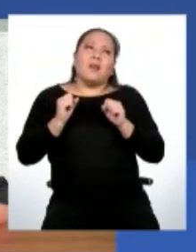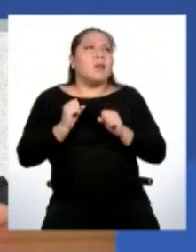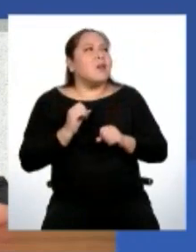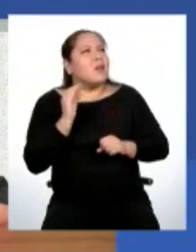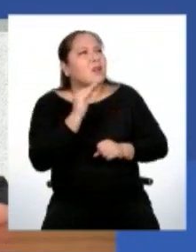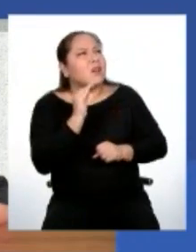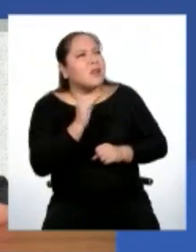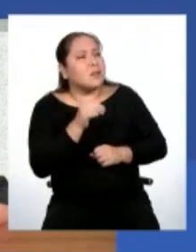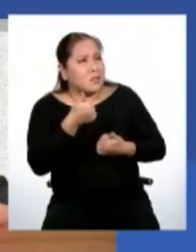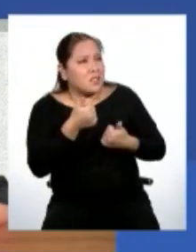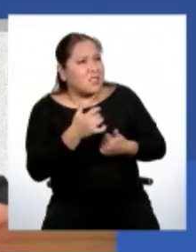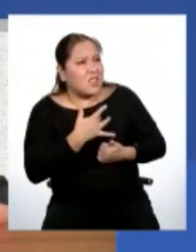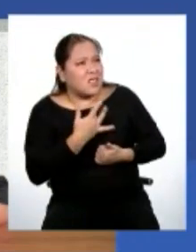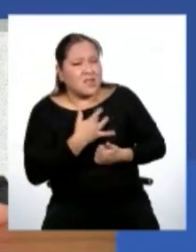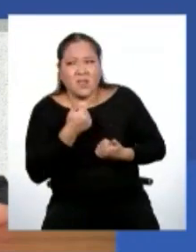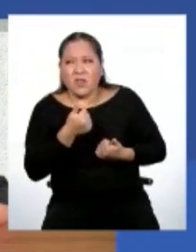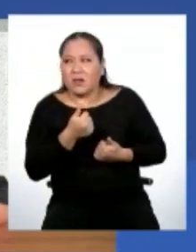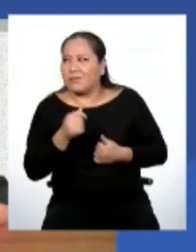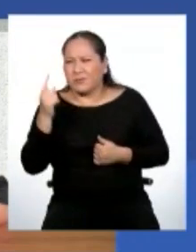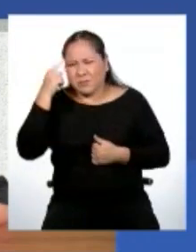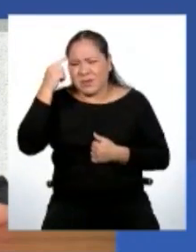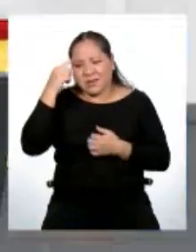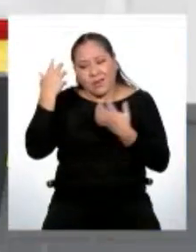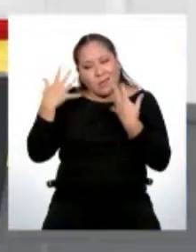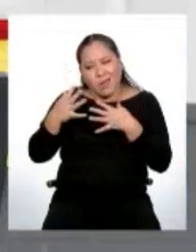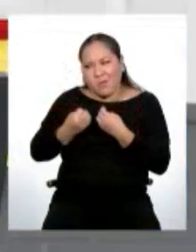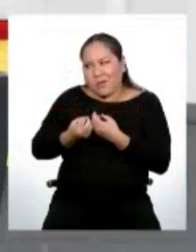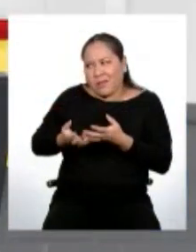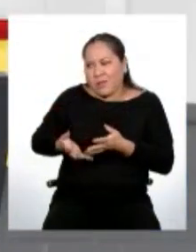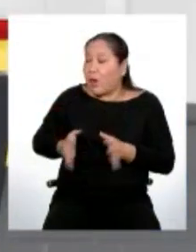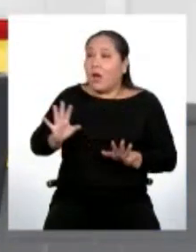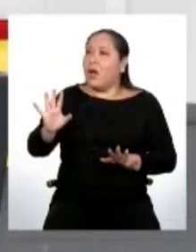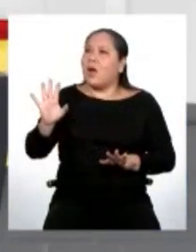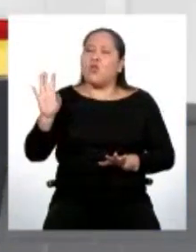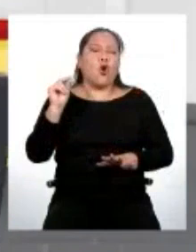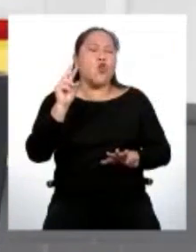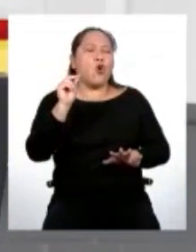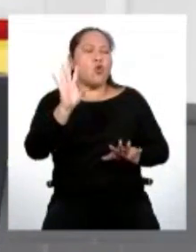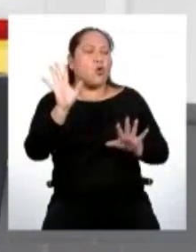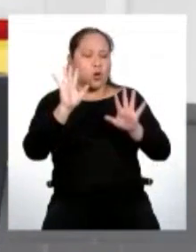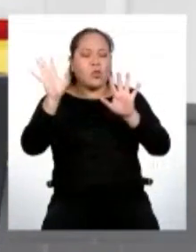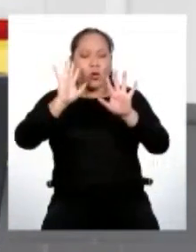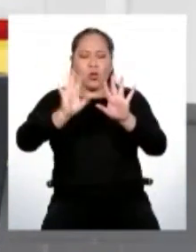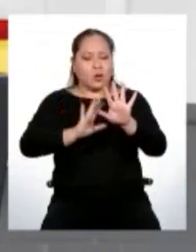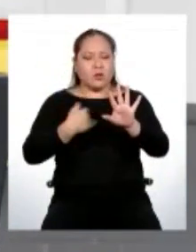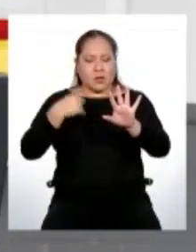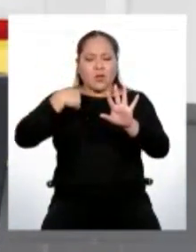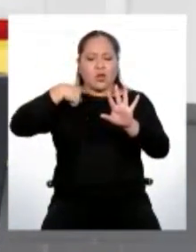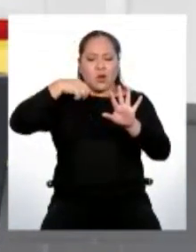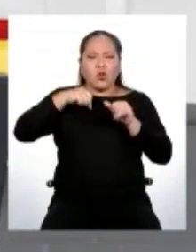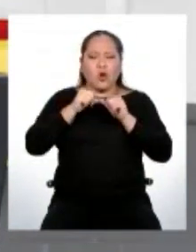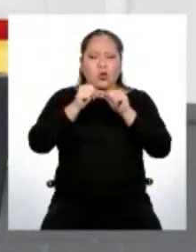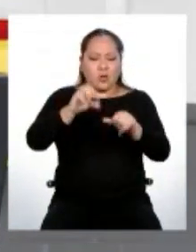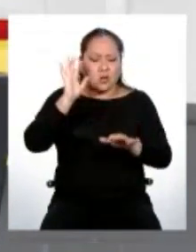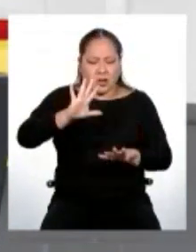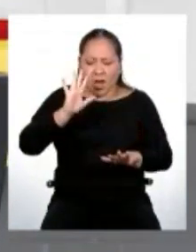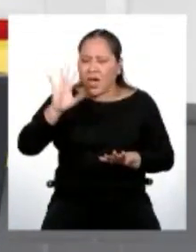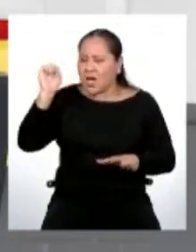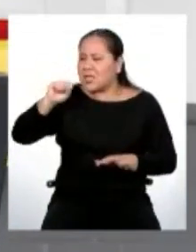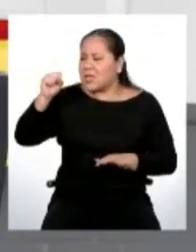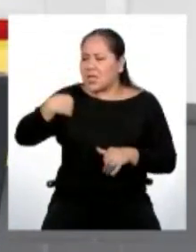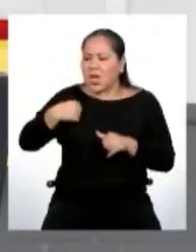Rodrigo, ¿estás bien? Creo que ya lo perdimos. ¿Ah? No, claro que no, sigo aquí, profesor Yaremis,